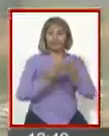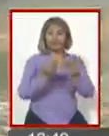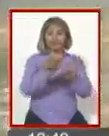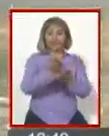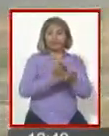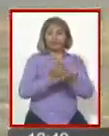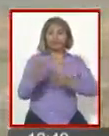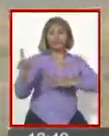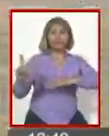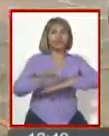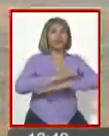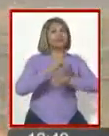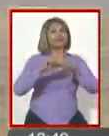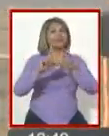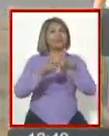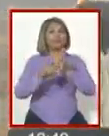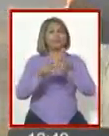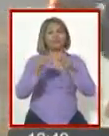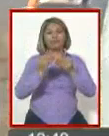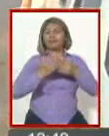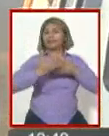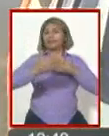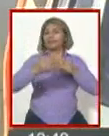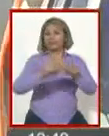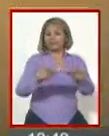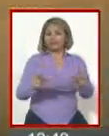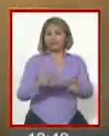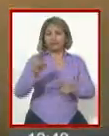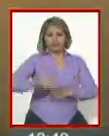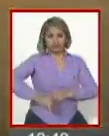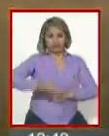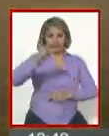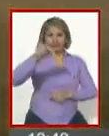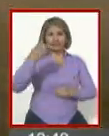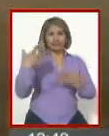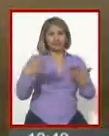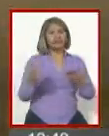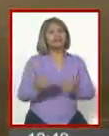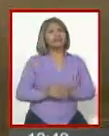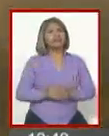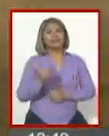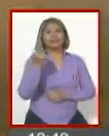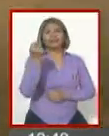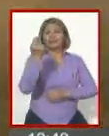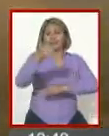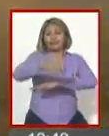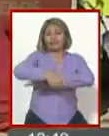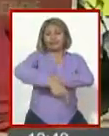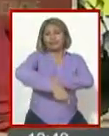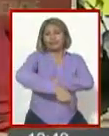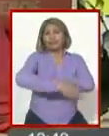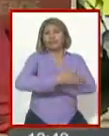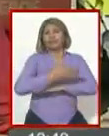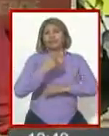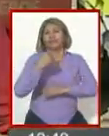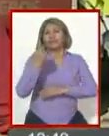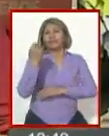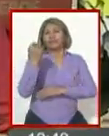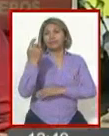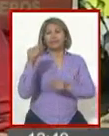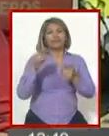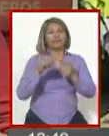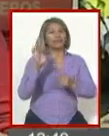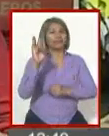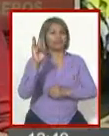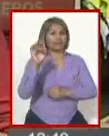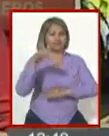sofocar en la parte de Birubiru, pero el mismo fuego había avanzado a otros sectores de la zona norte. Se ha combatido, como le digo, desde las 11 de la noche hasta 11 de la mañana, perdón, hasta las 7 y